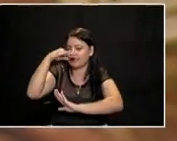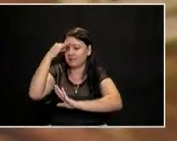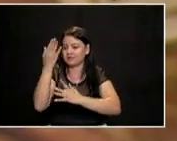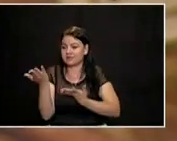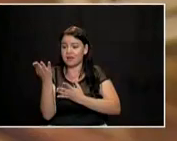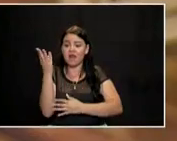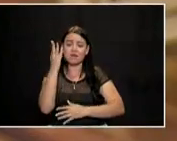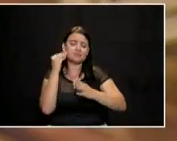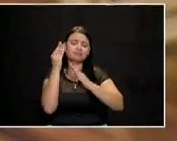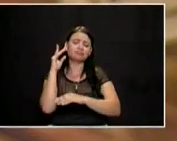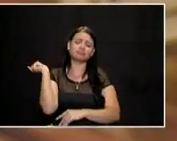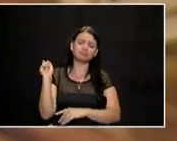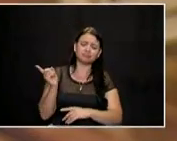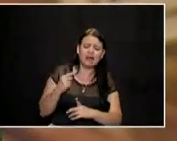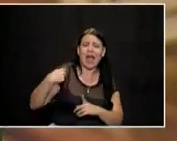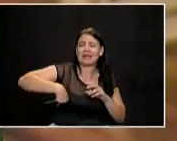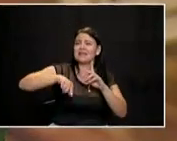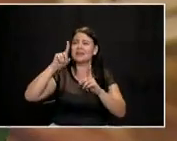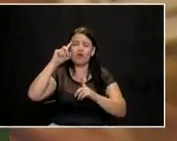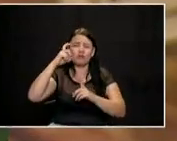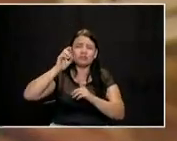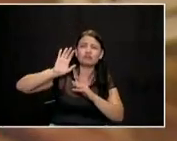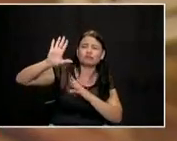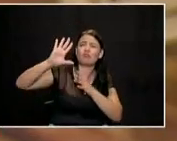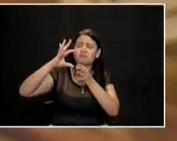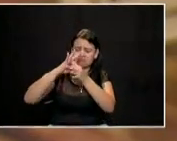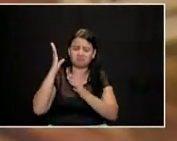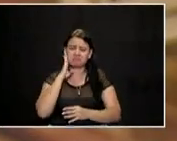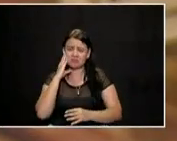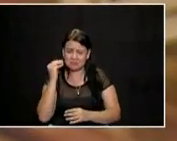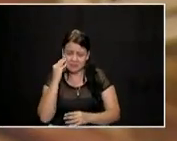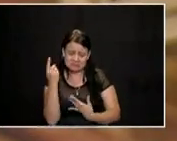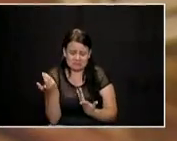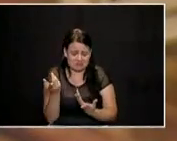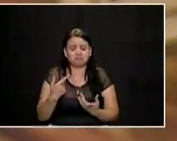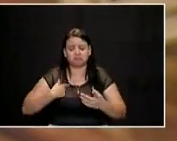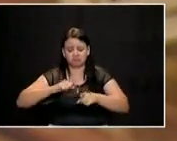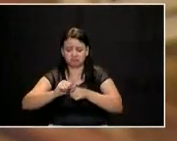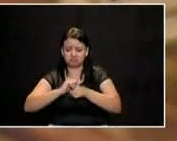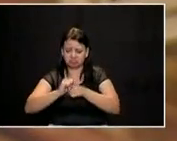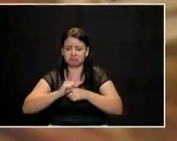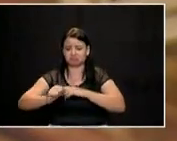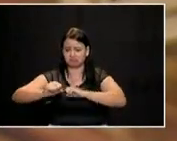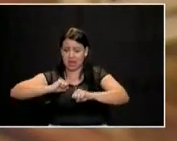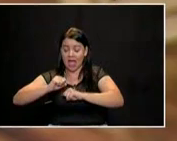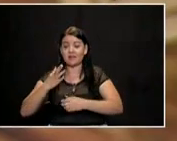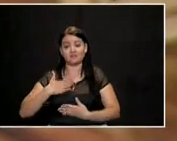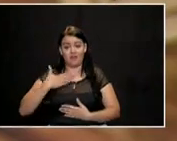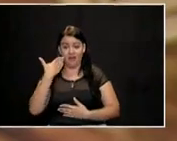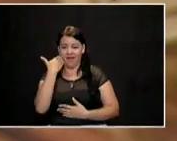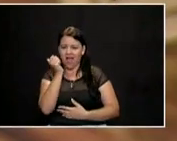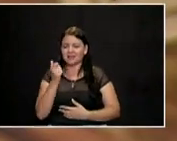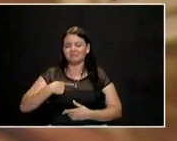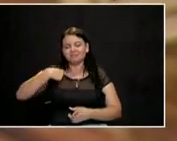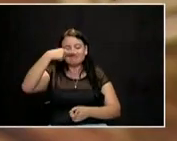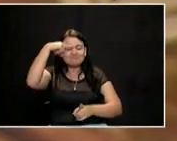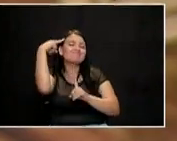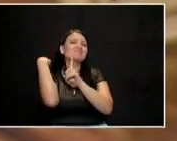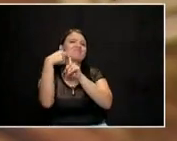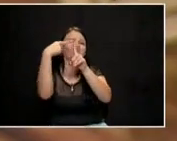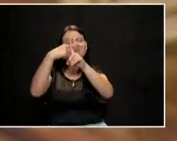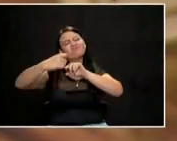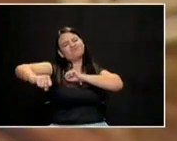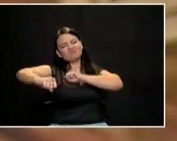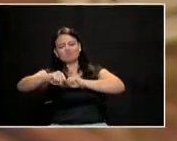sector público, en el sector académico, de la teoría a la práctica. Soy una mujer optimista, trabajadora, hecha